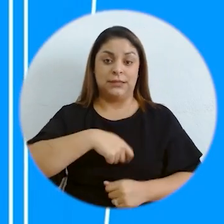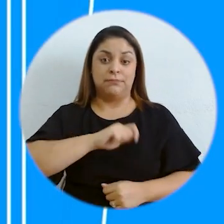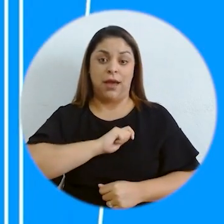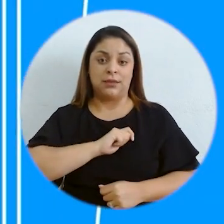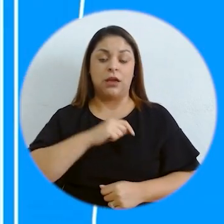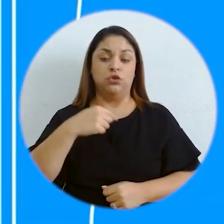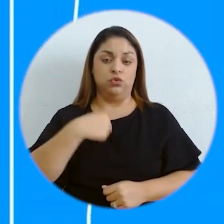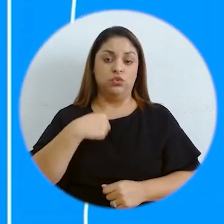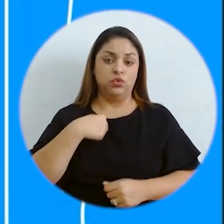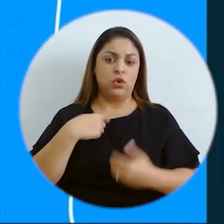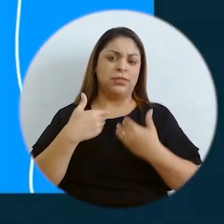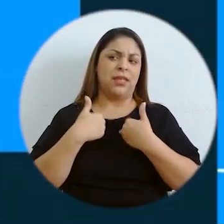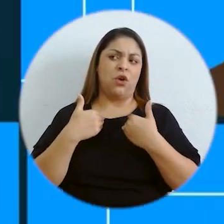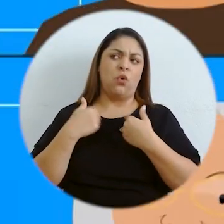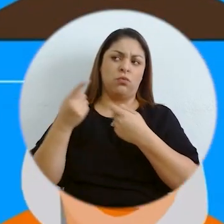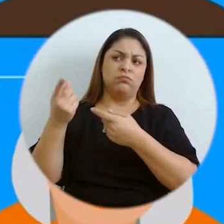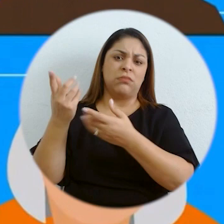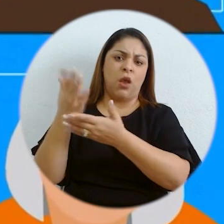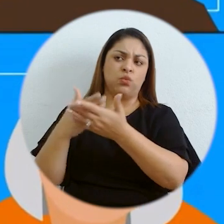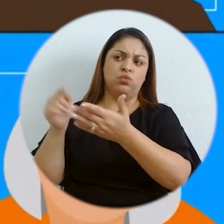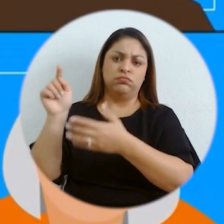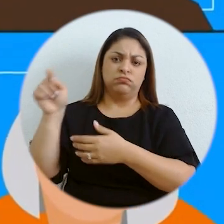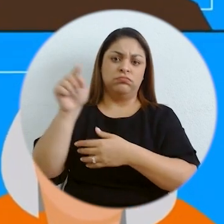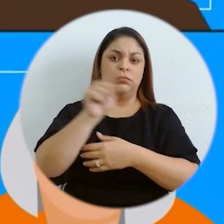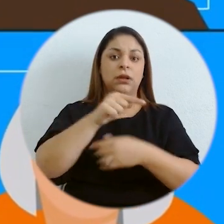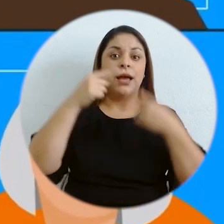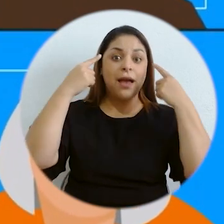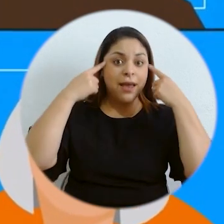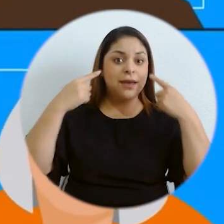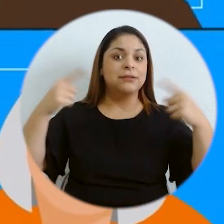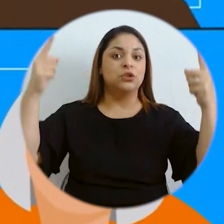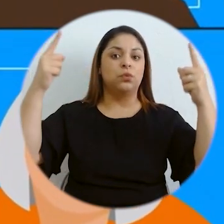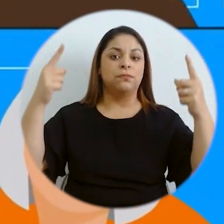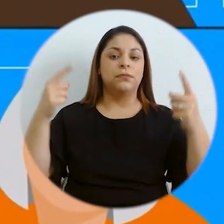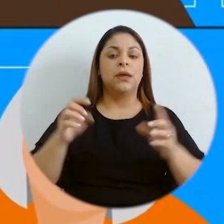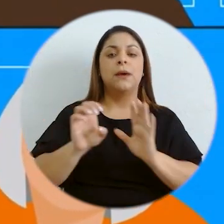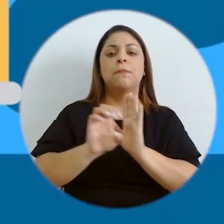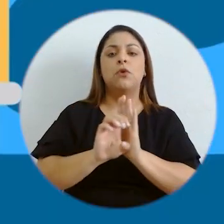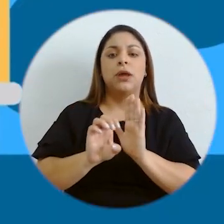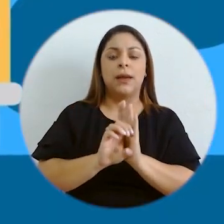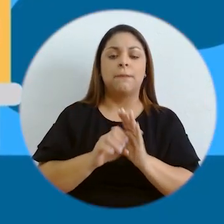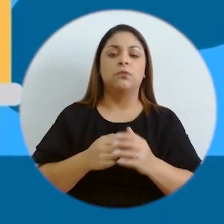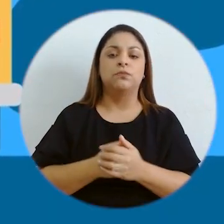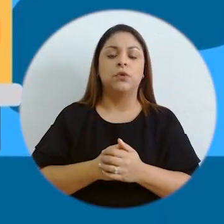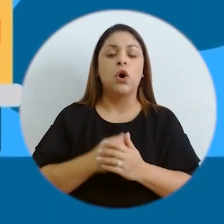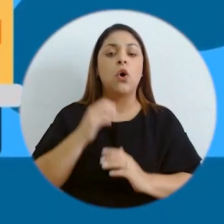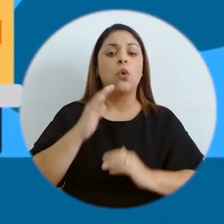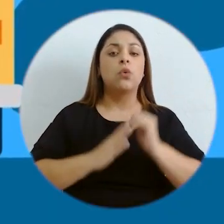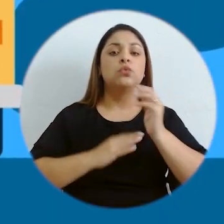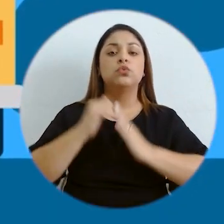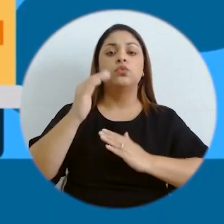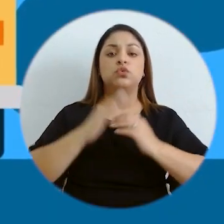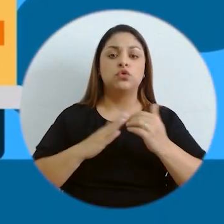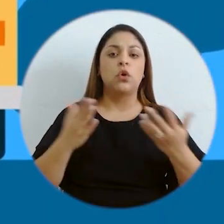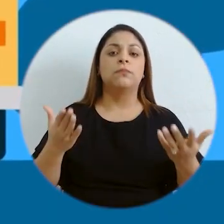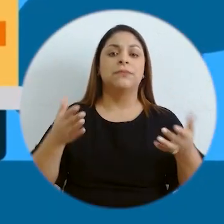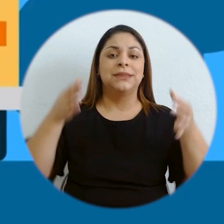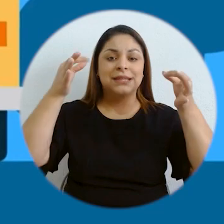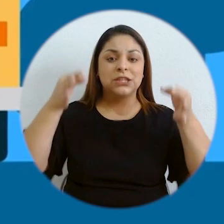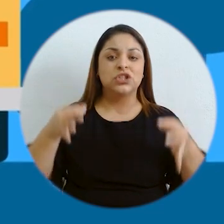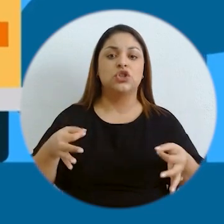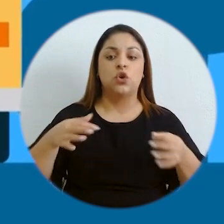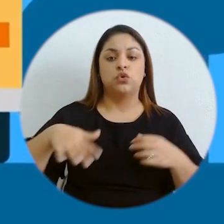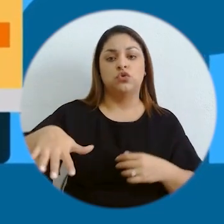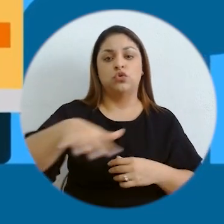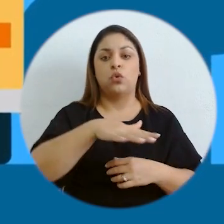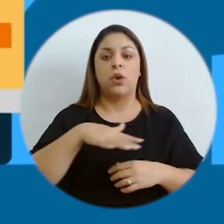ciudadana. En España yo os puedo contar casos que han sido éxito. Por ejemplo, en la construcción o en la decisión de